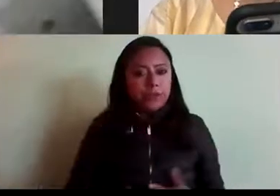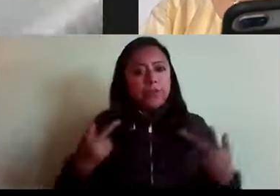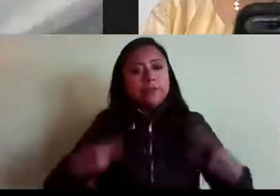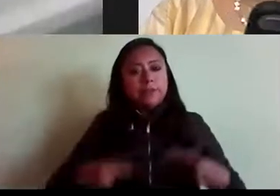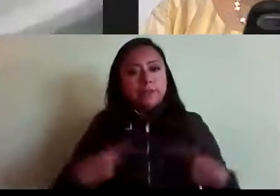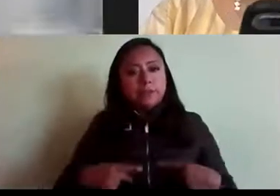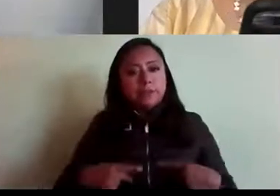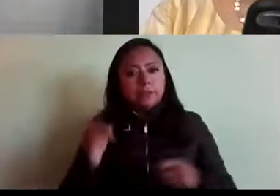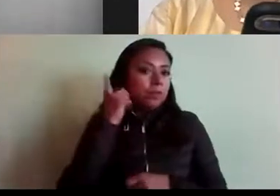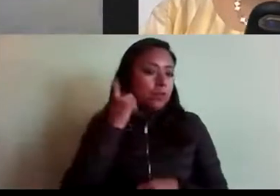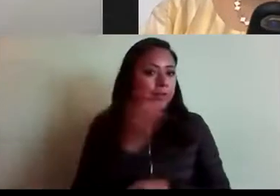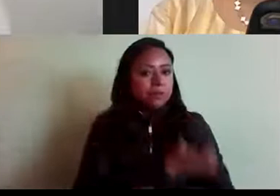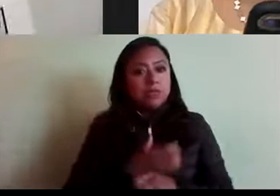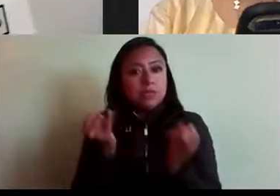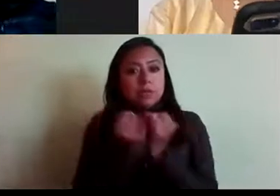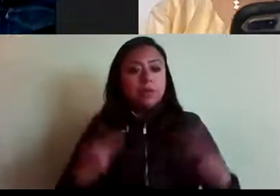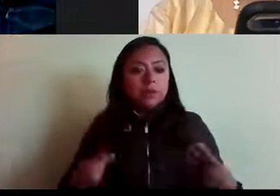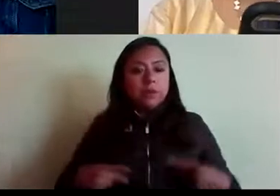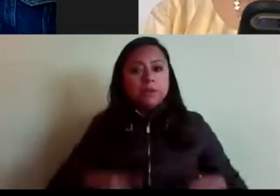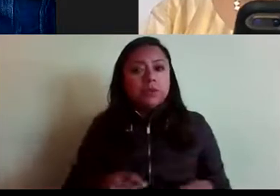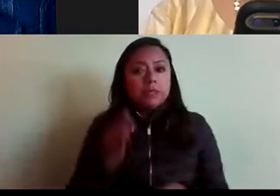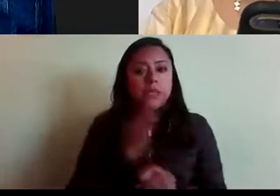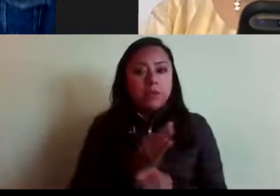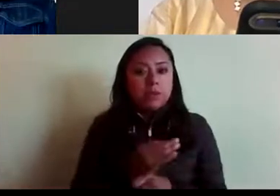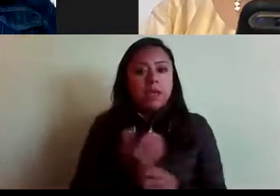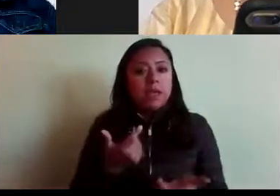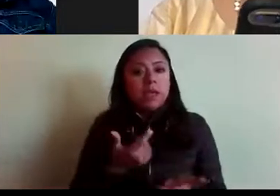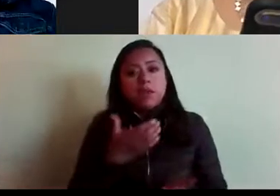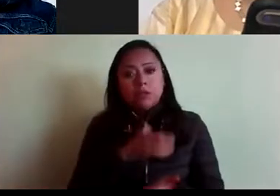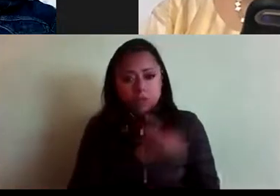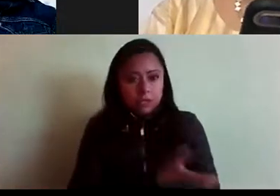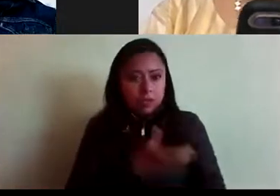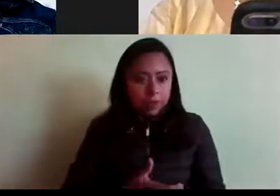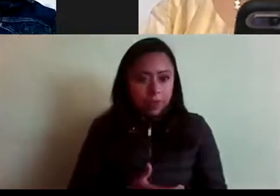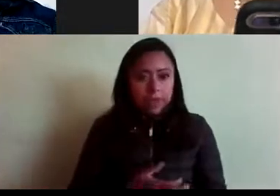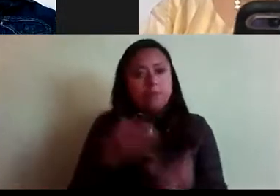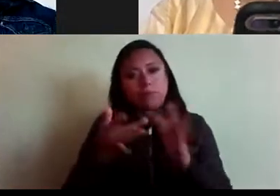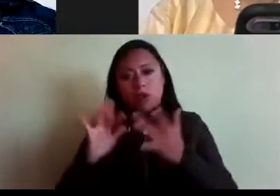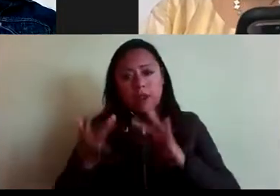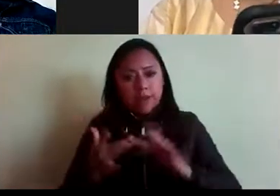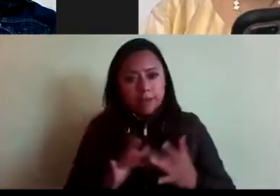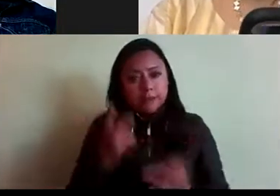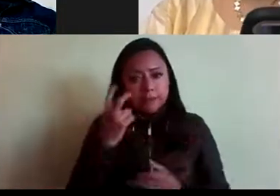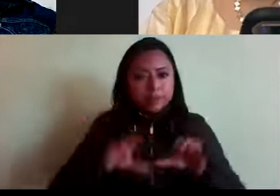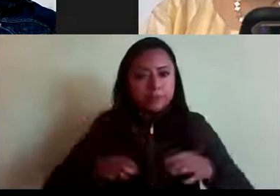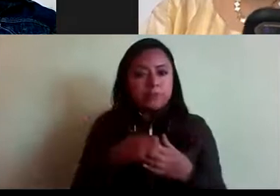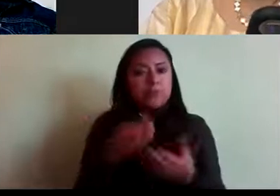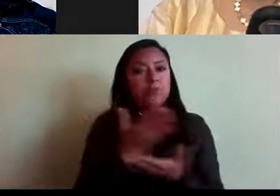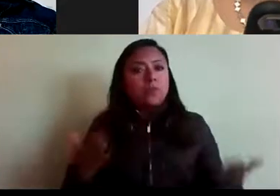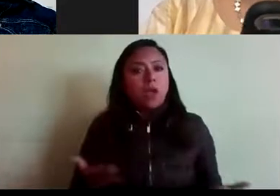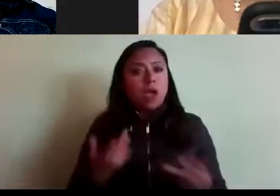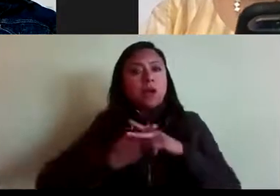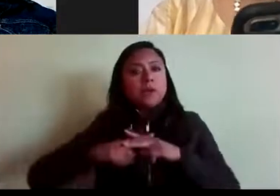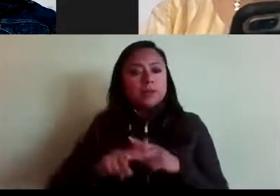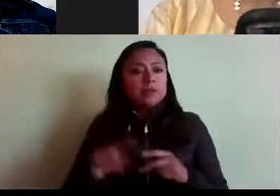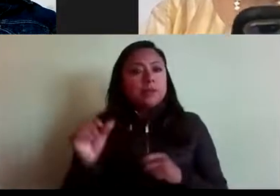oficiales de este Congreso. Daremos inicio a nuestra onceava